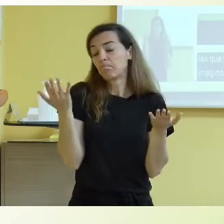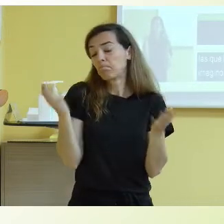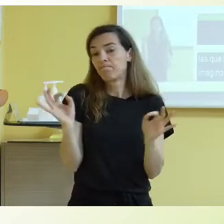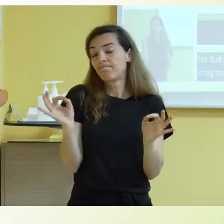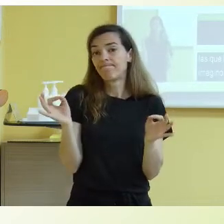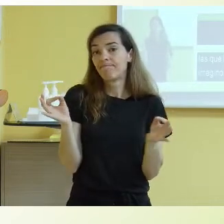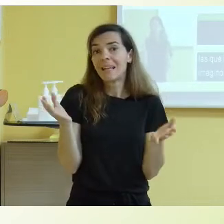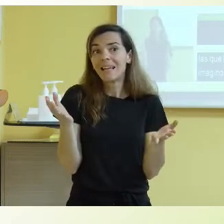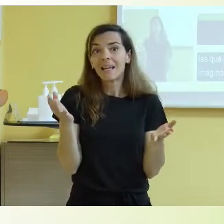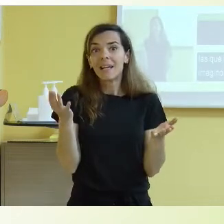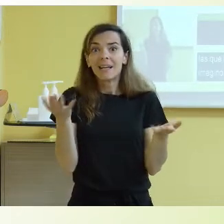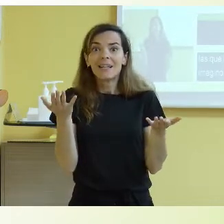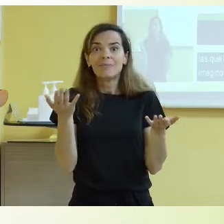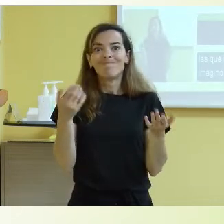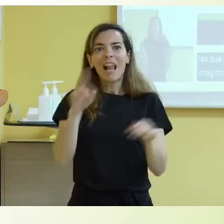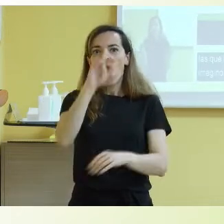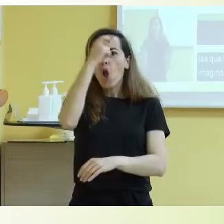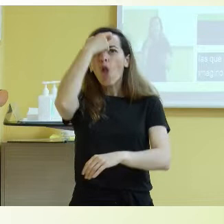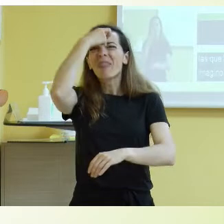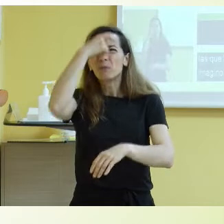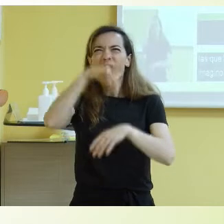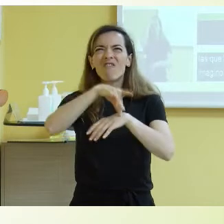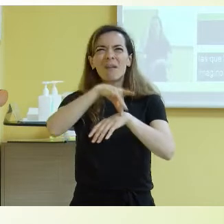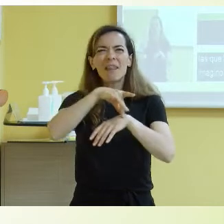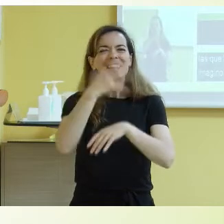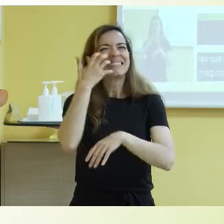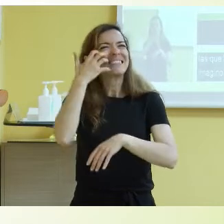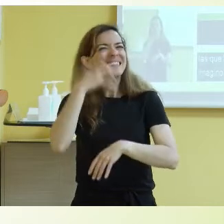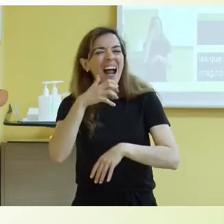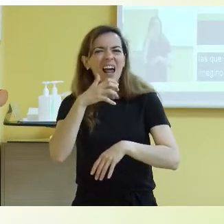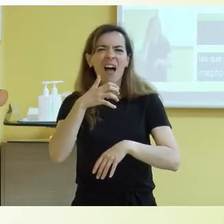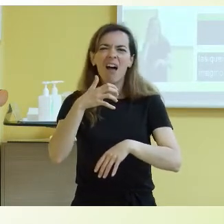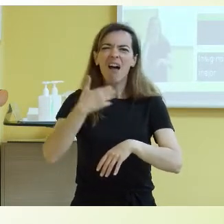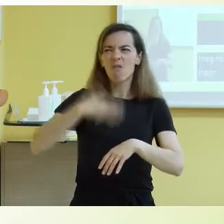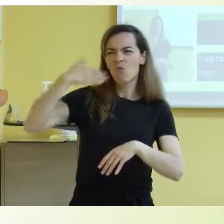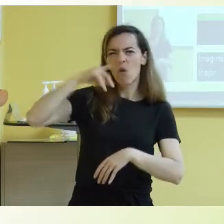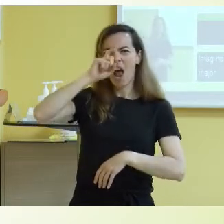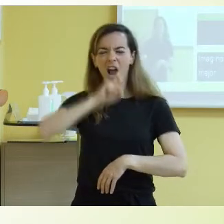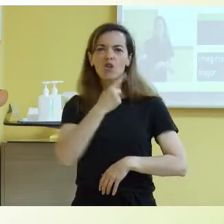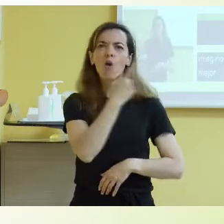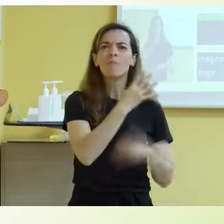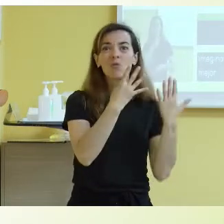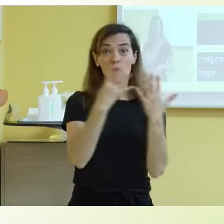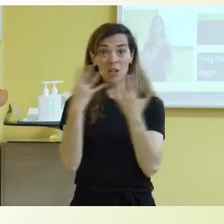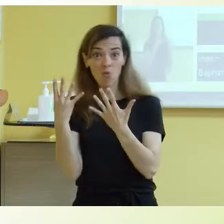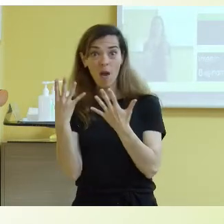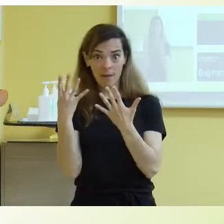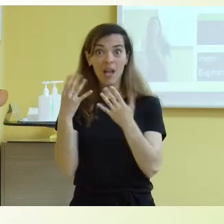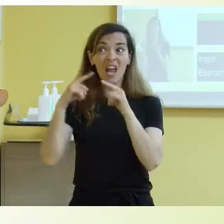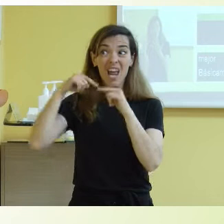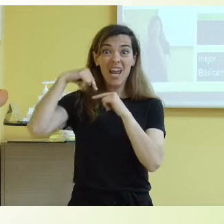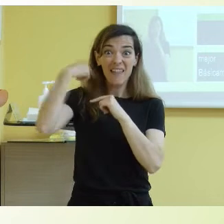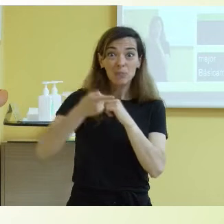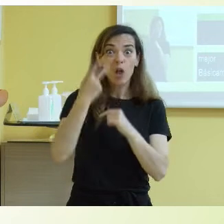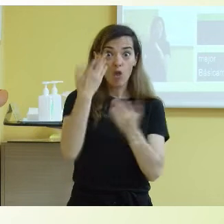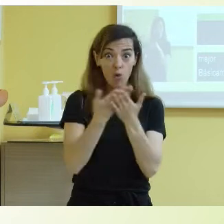básicamente el marco conceptual de enfermedades raras hace mucho tiempo, en el año ya 1999, luego posteriormente en dos